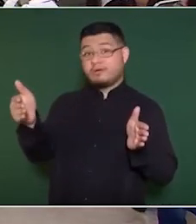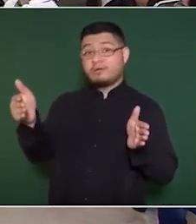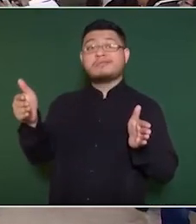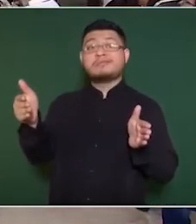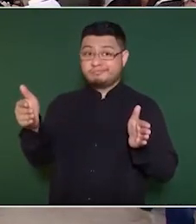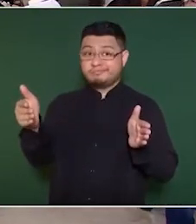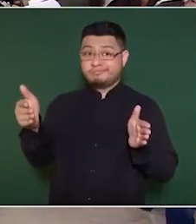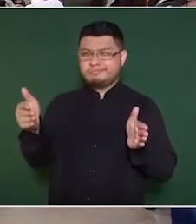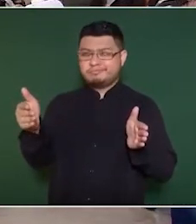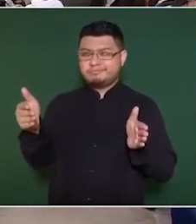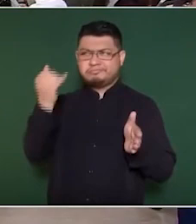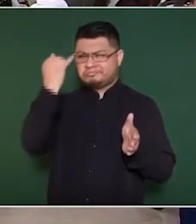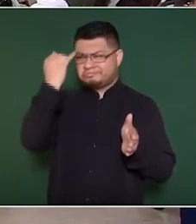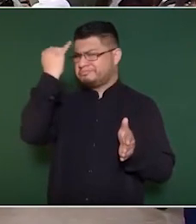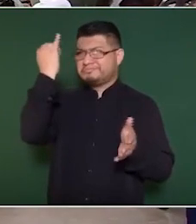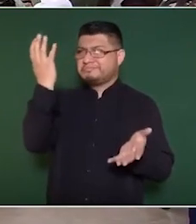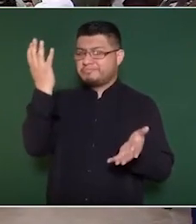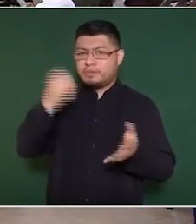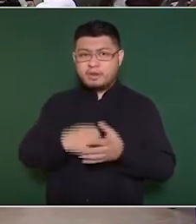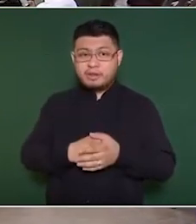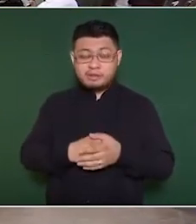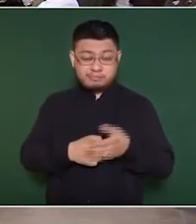ir de Campeche,